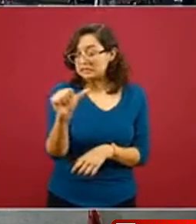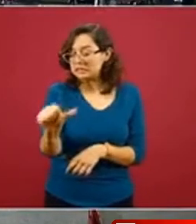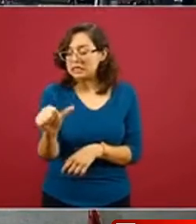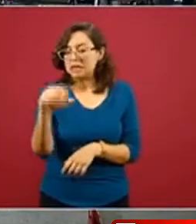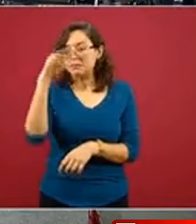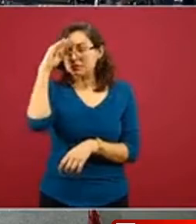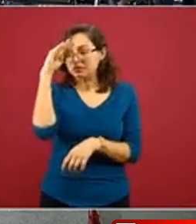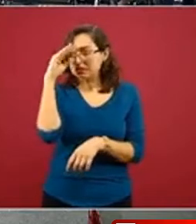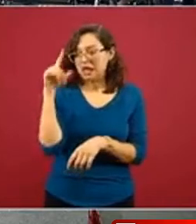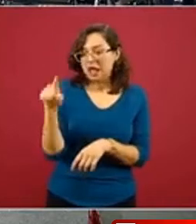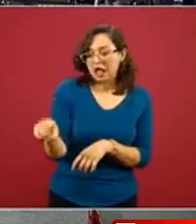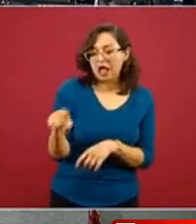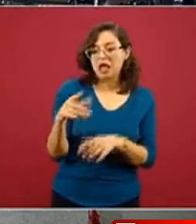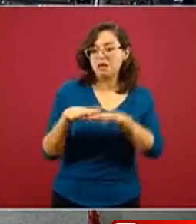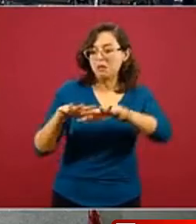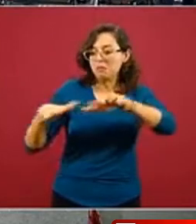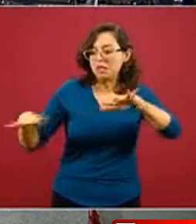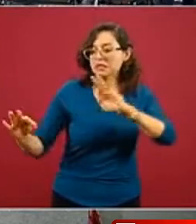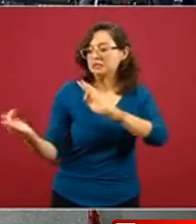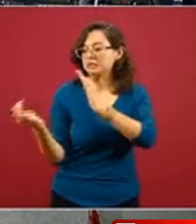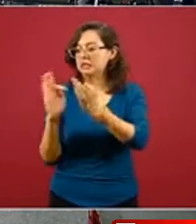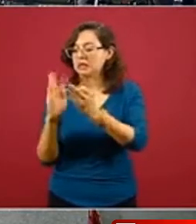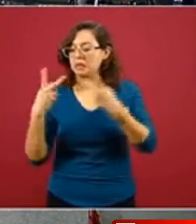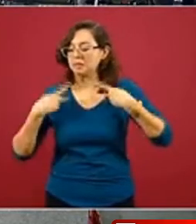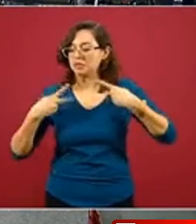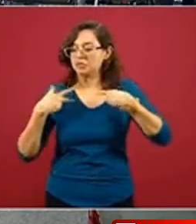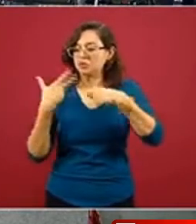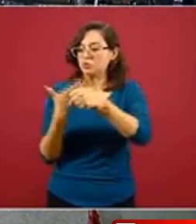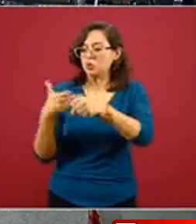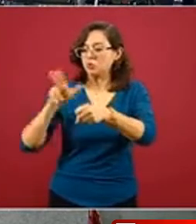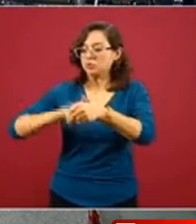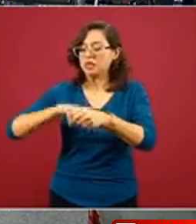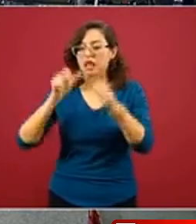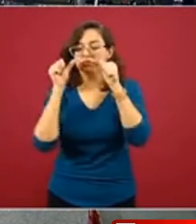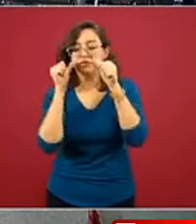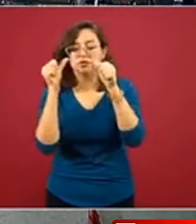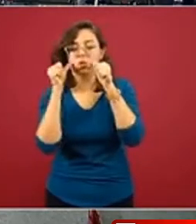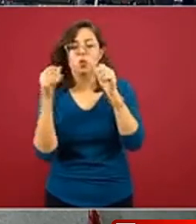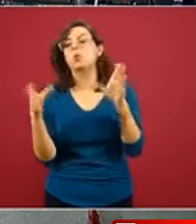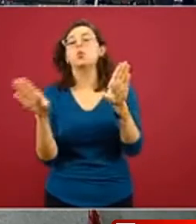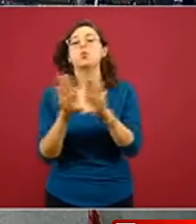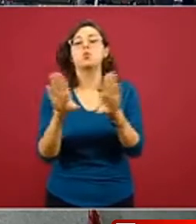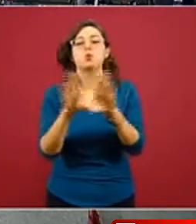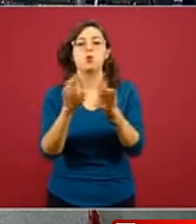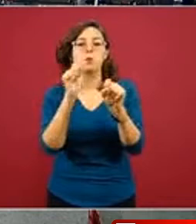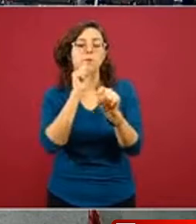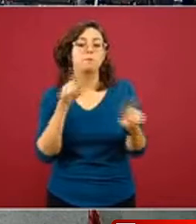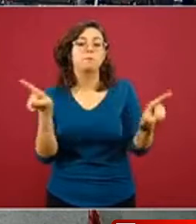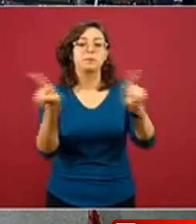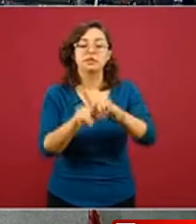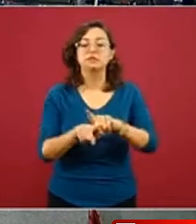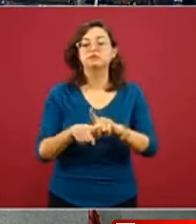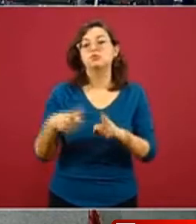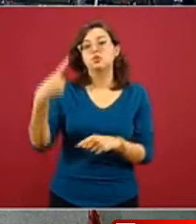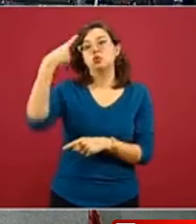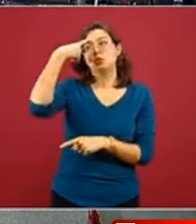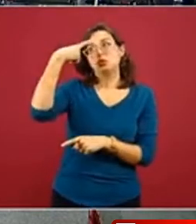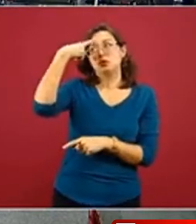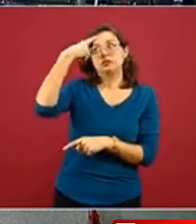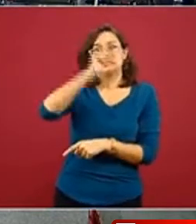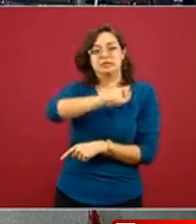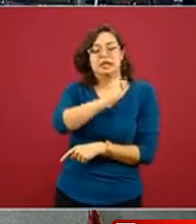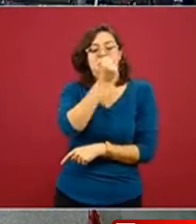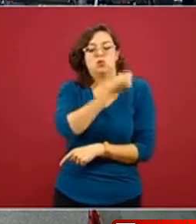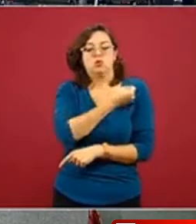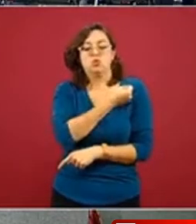esta costa para atender a la población que así lo requiera. Y sobre la salud mental, me gustaría saber en números